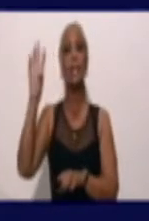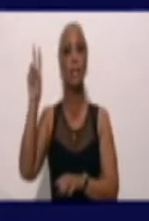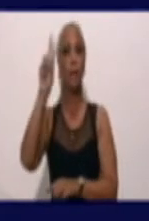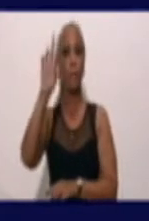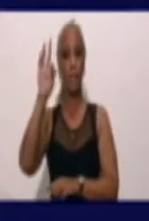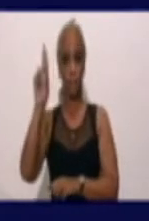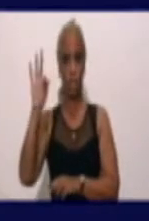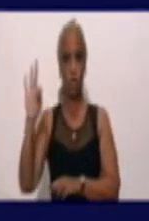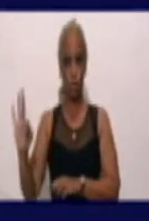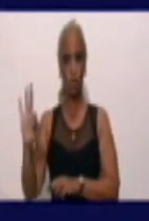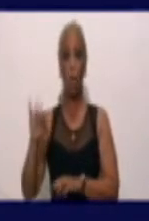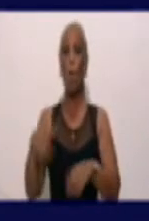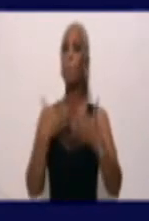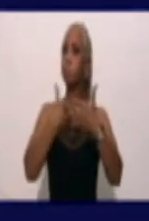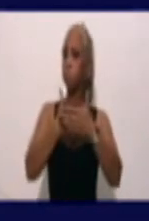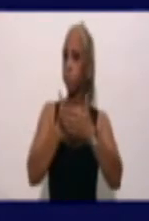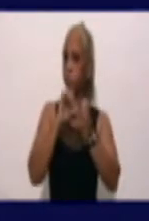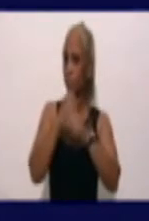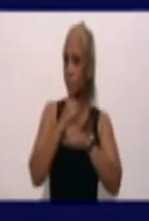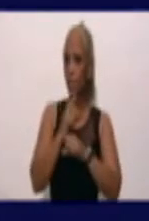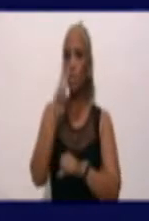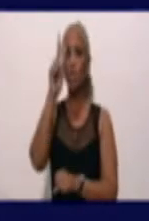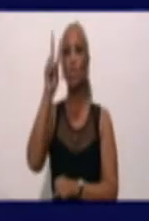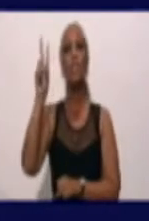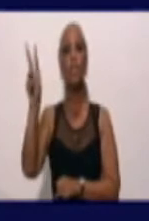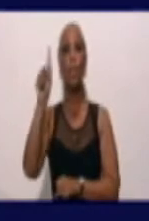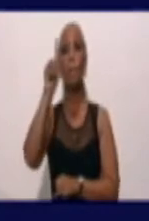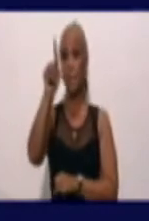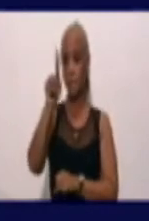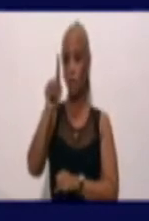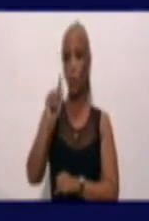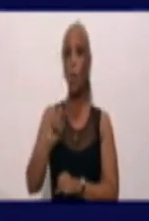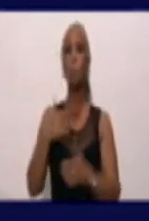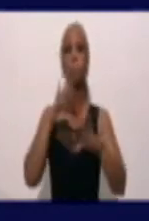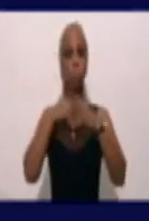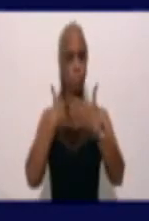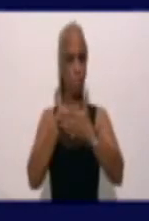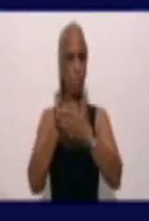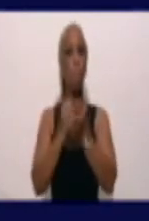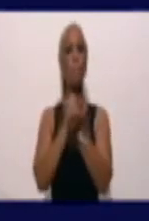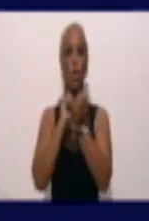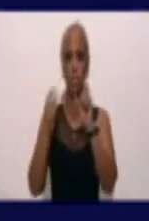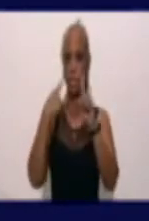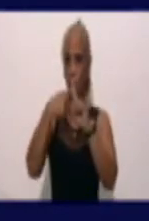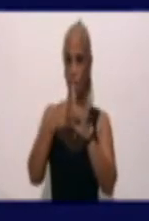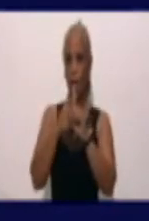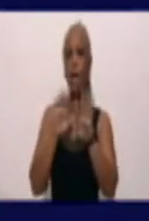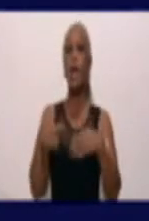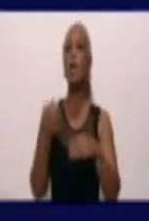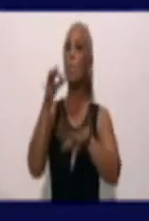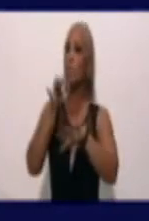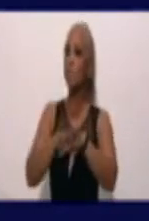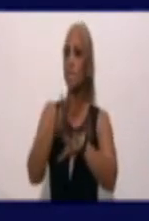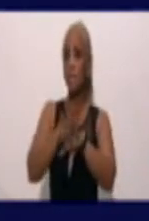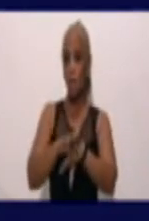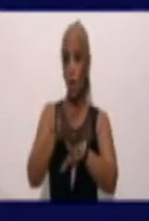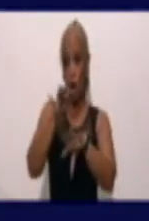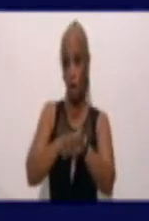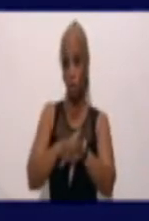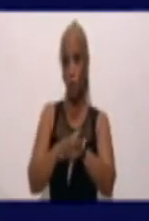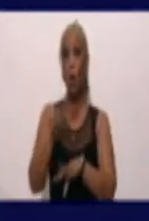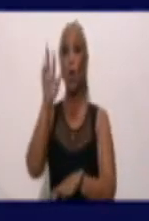muestras procesadas, de ellas 221 fueron positivas, pertenecientes a los municipios Río Cauto con